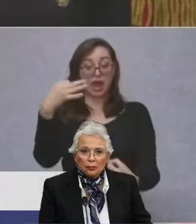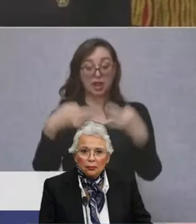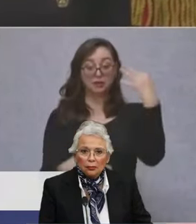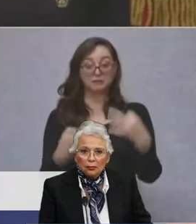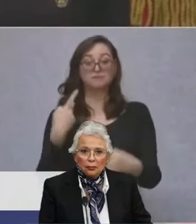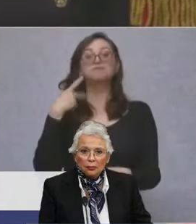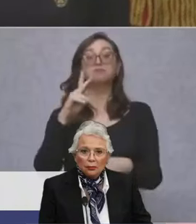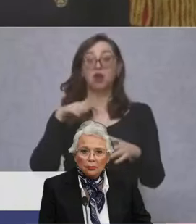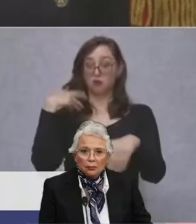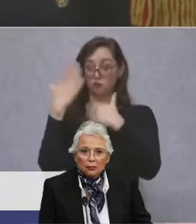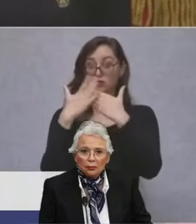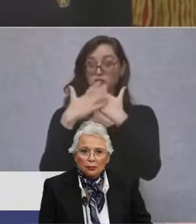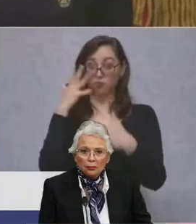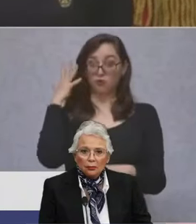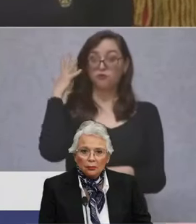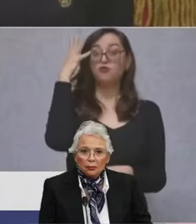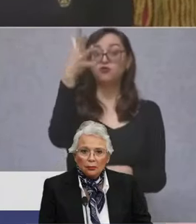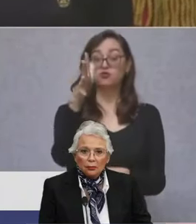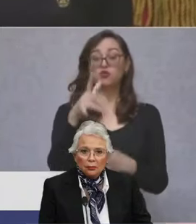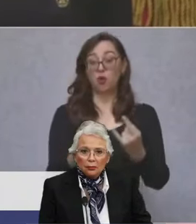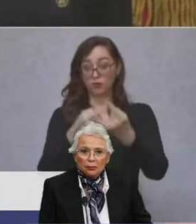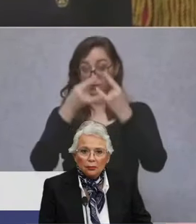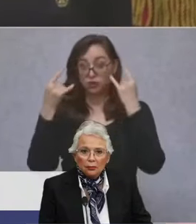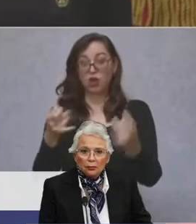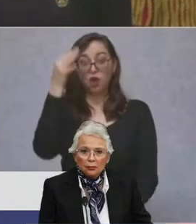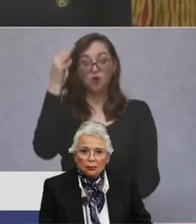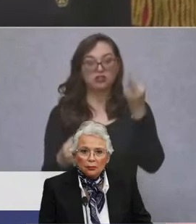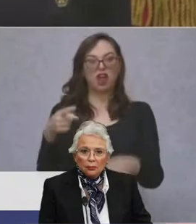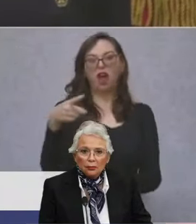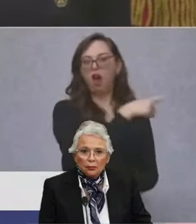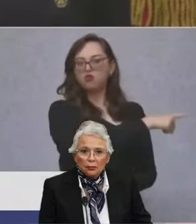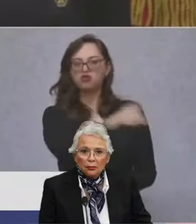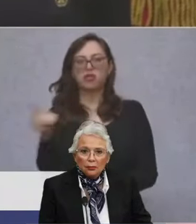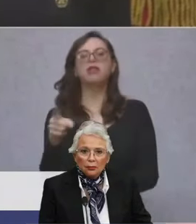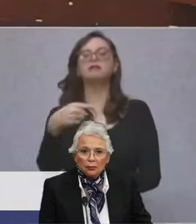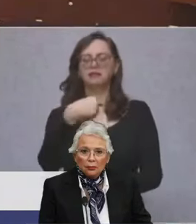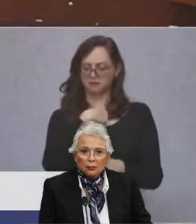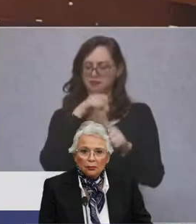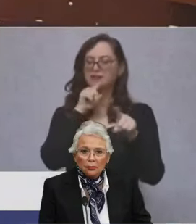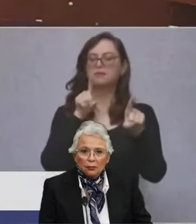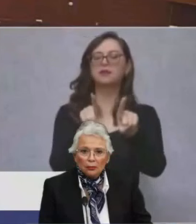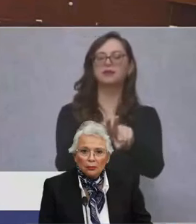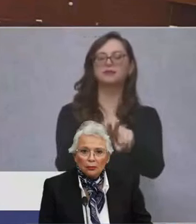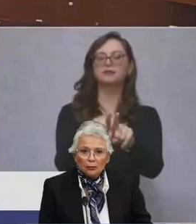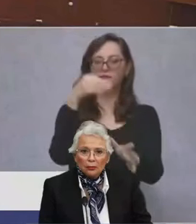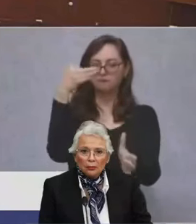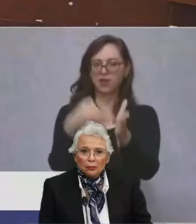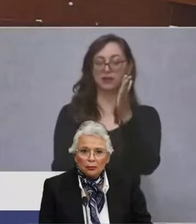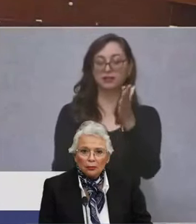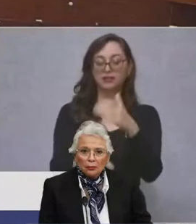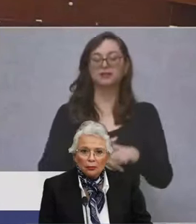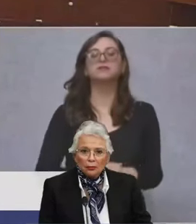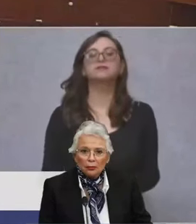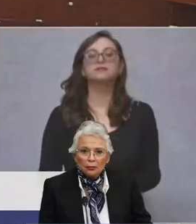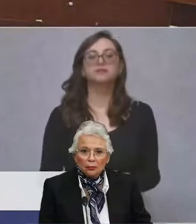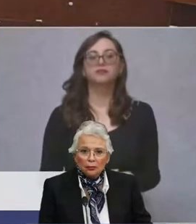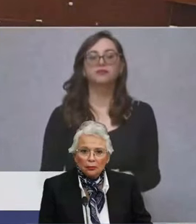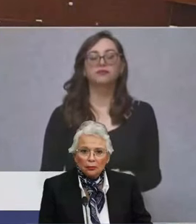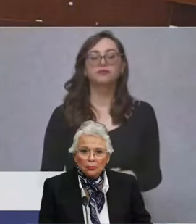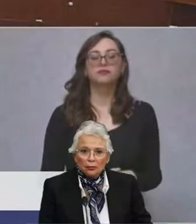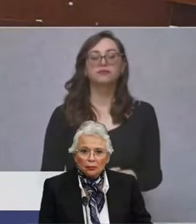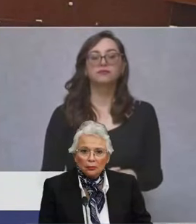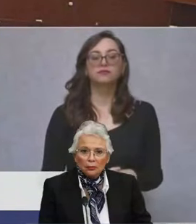no tienen regulación y que tú sabes, Mario, lo que no regulas, ¿verdad? Pues en muchas ocasiones